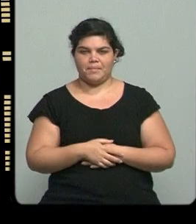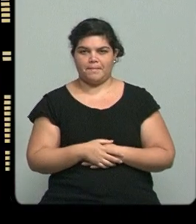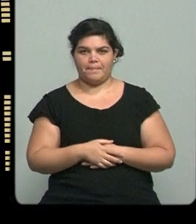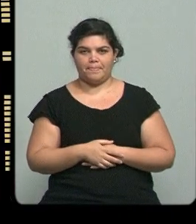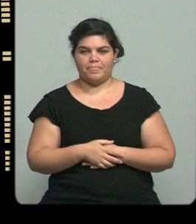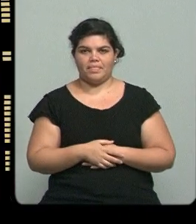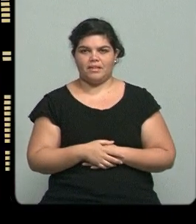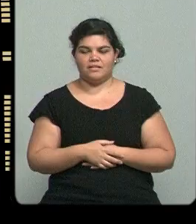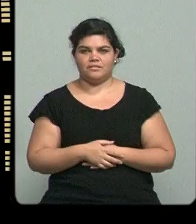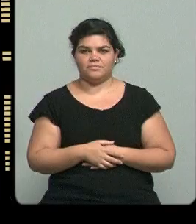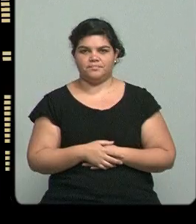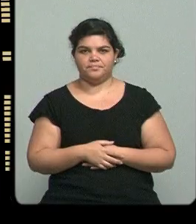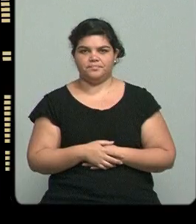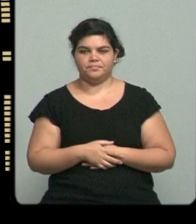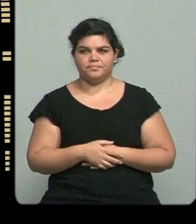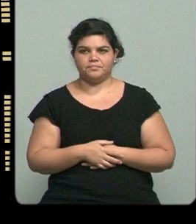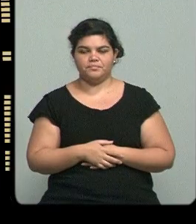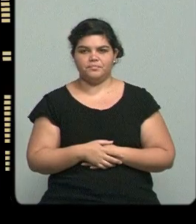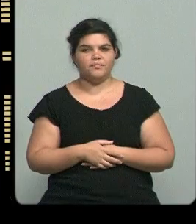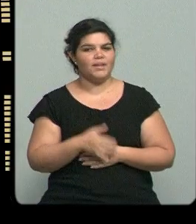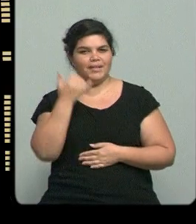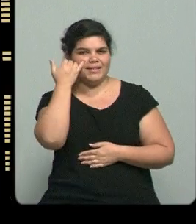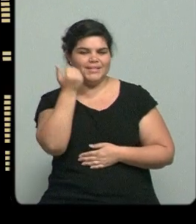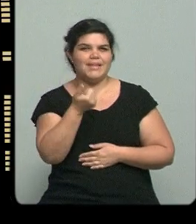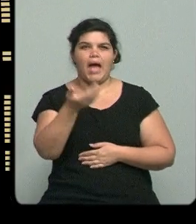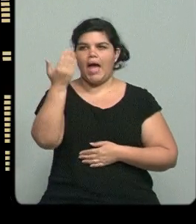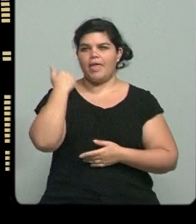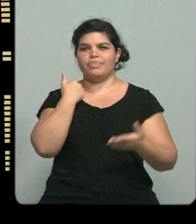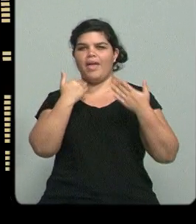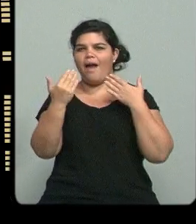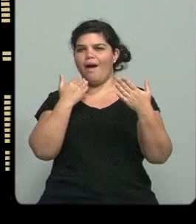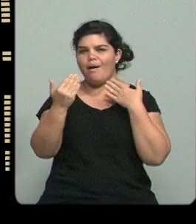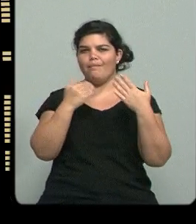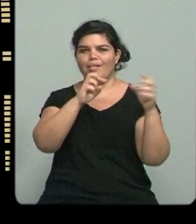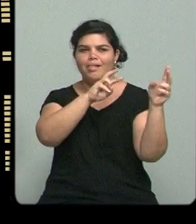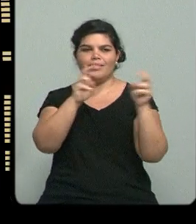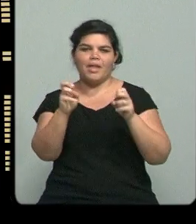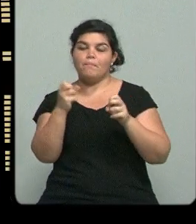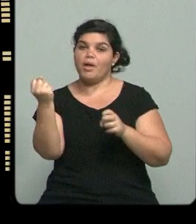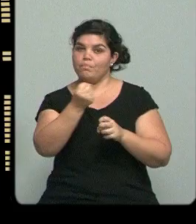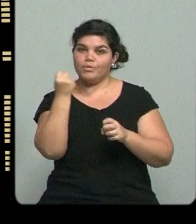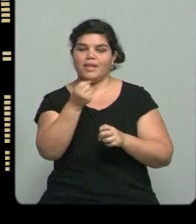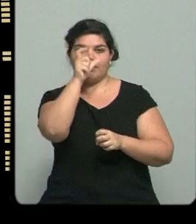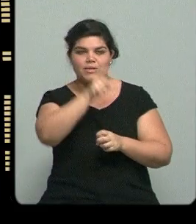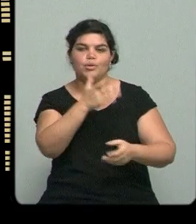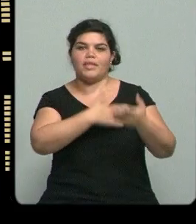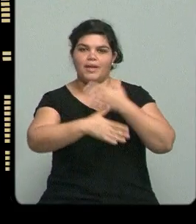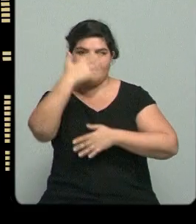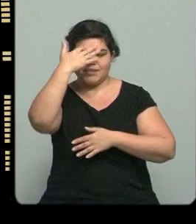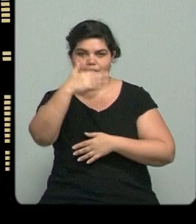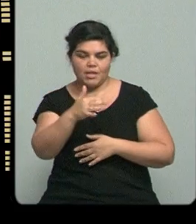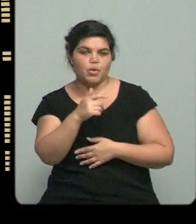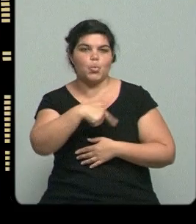Bueno, Leticia, hemos repasado bastante de la importancia de la formación de las personas con